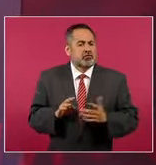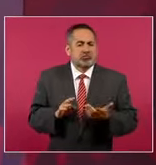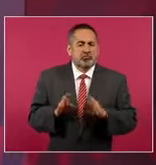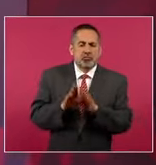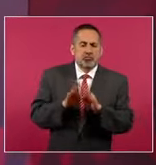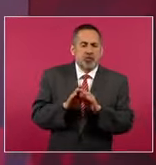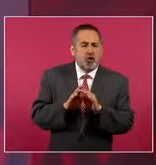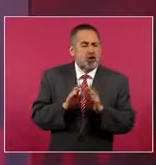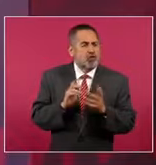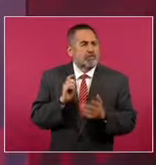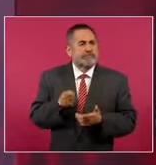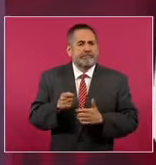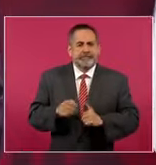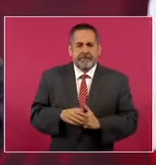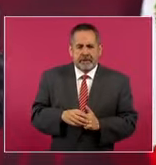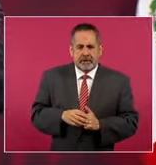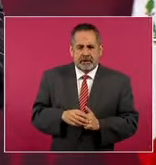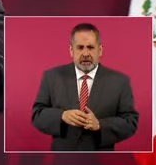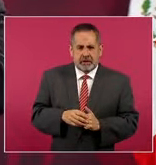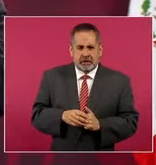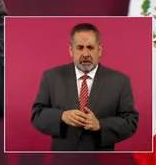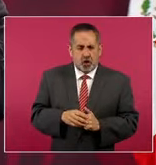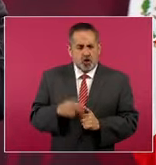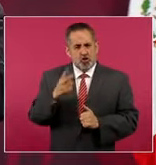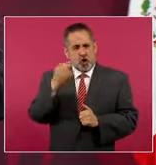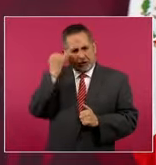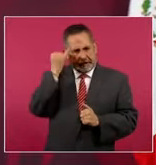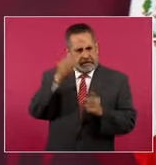de la mano de dos